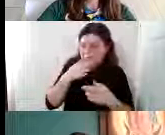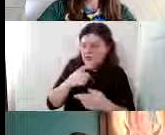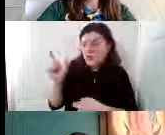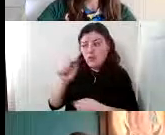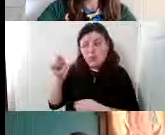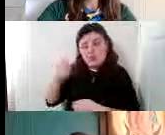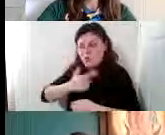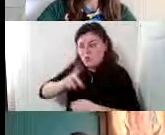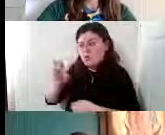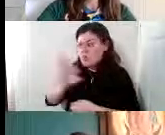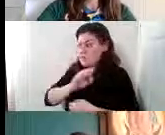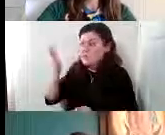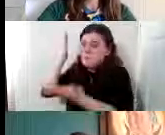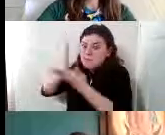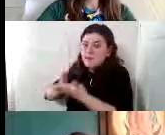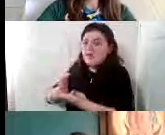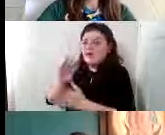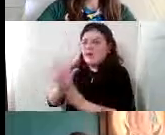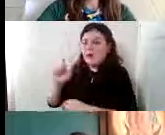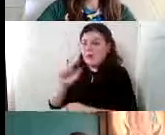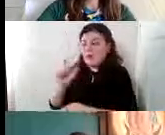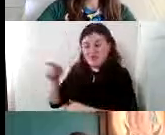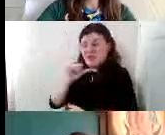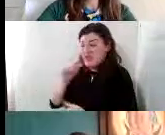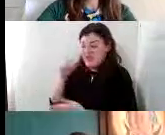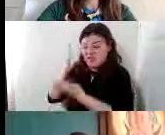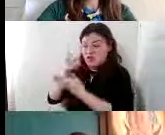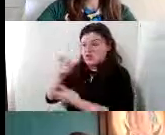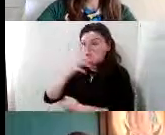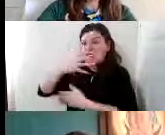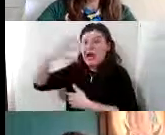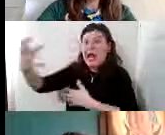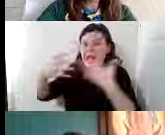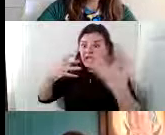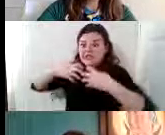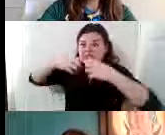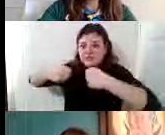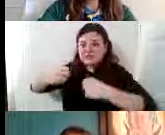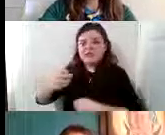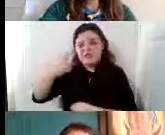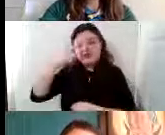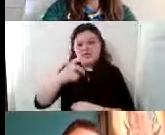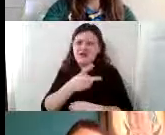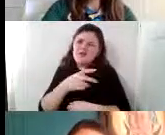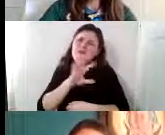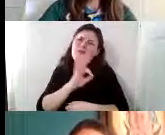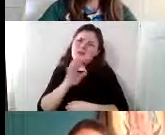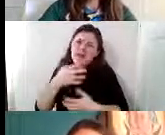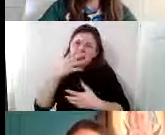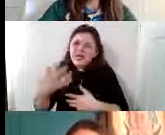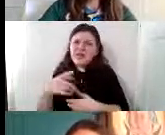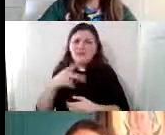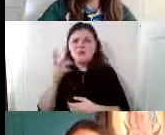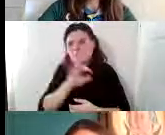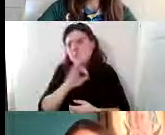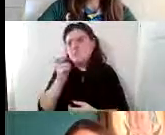decir que pare, y si no para, gritas. Sí, a lo mejor está muy explícito en el texto el decir gritar, y puede ser esa la opción, o a lo